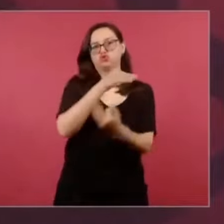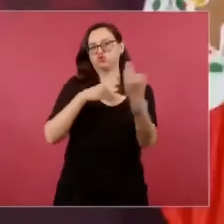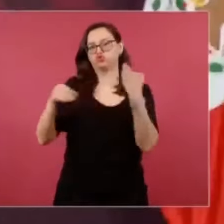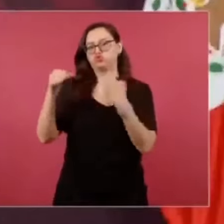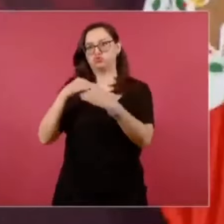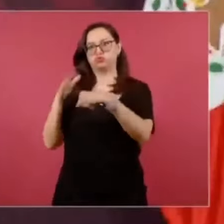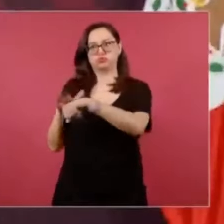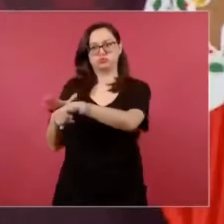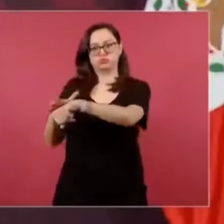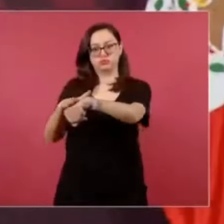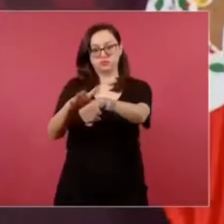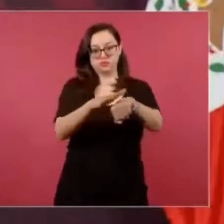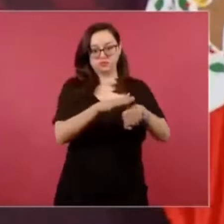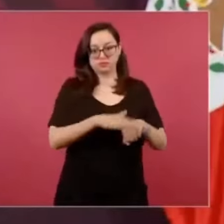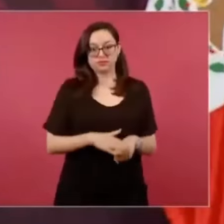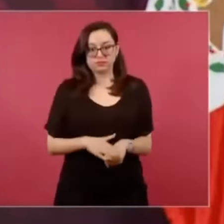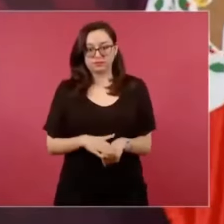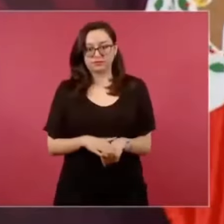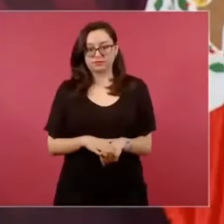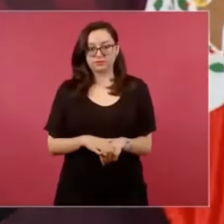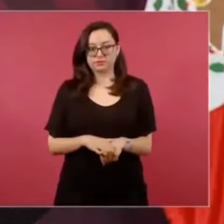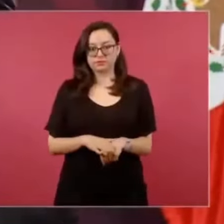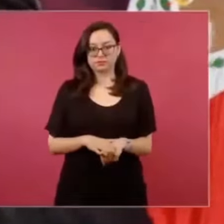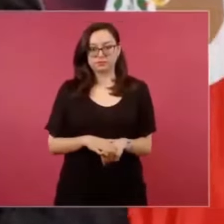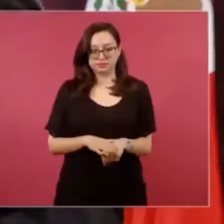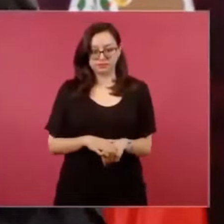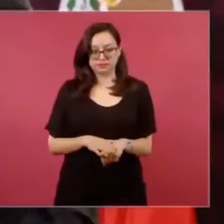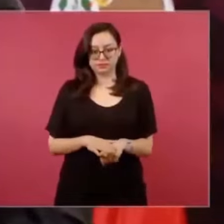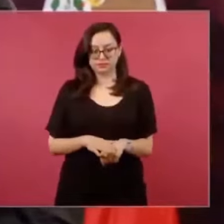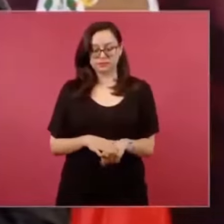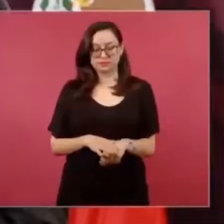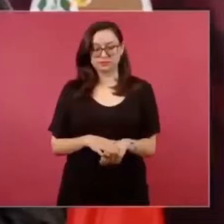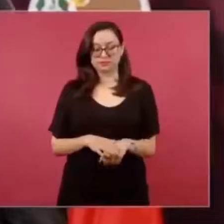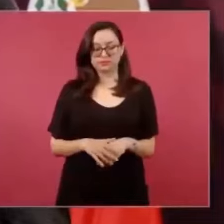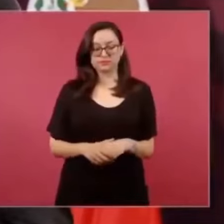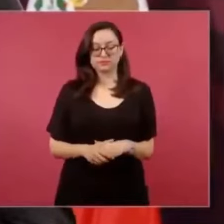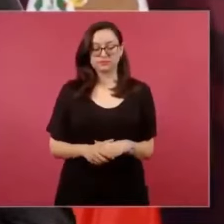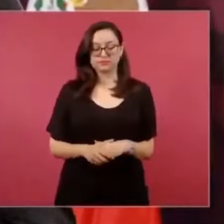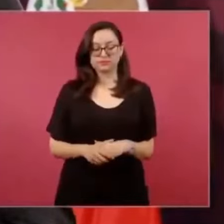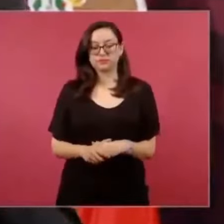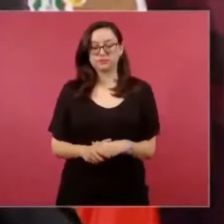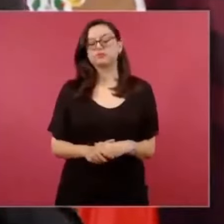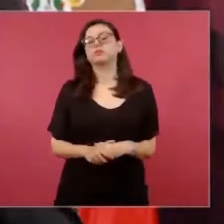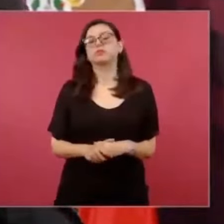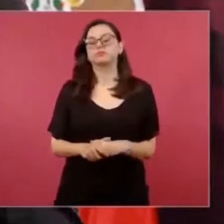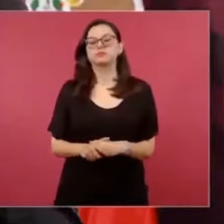se dio un paso adelante importantísimo.